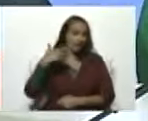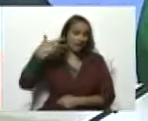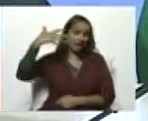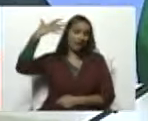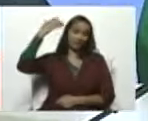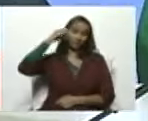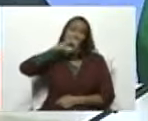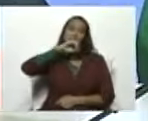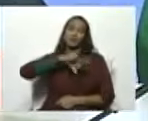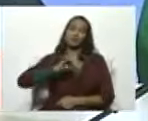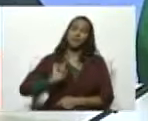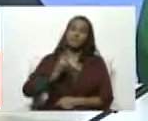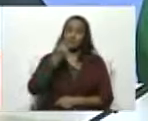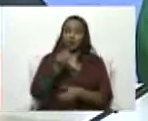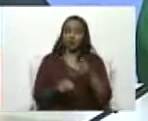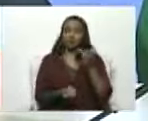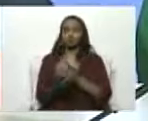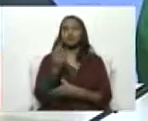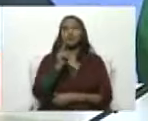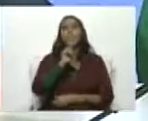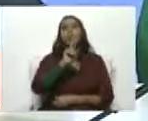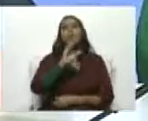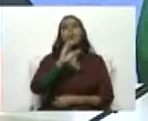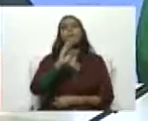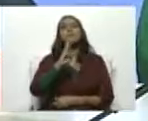primeras VC que se llamaban, eran los batallones.